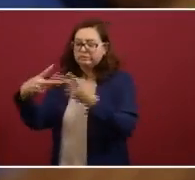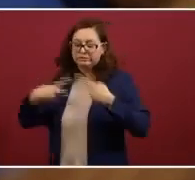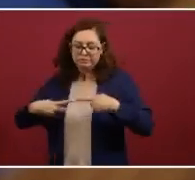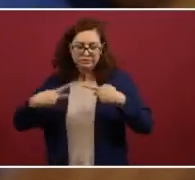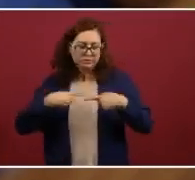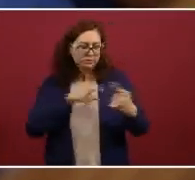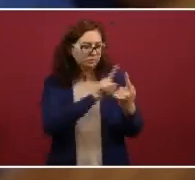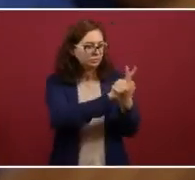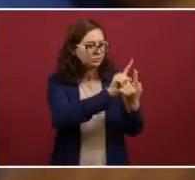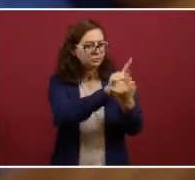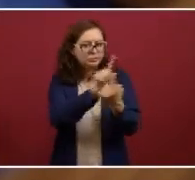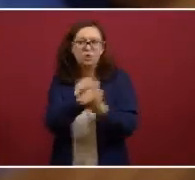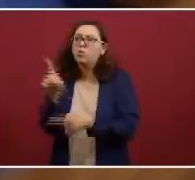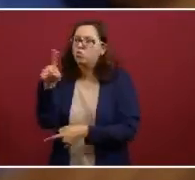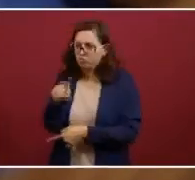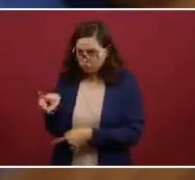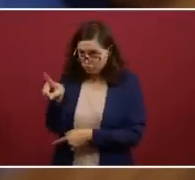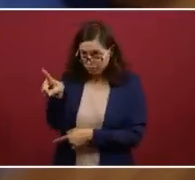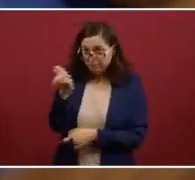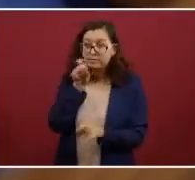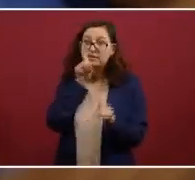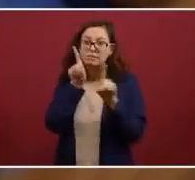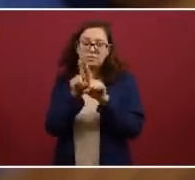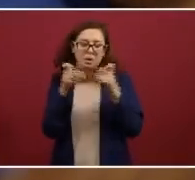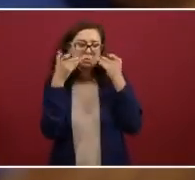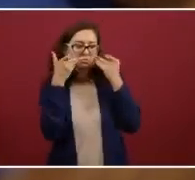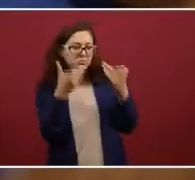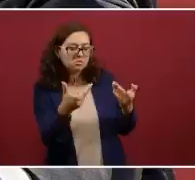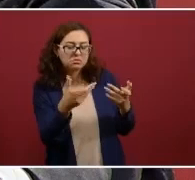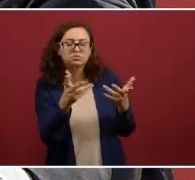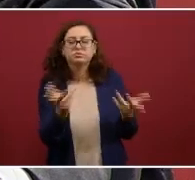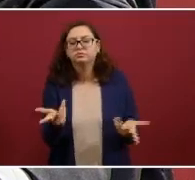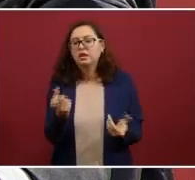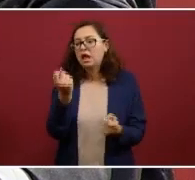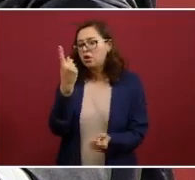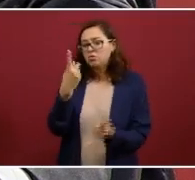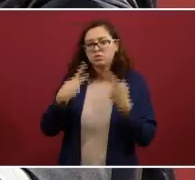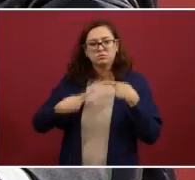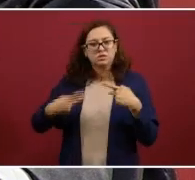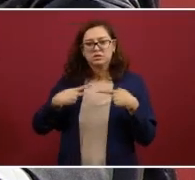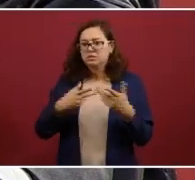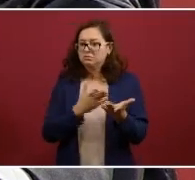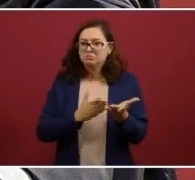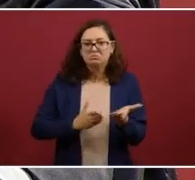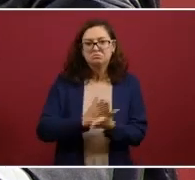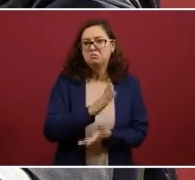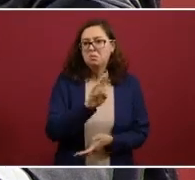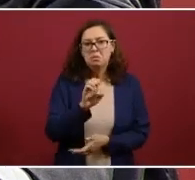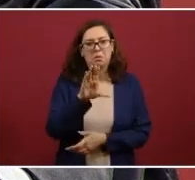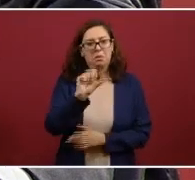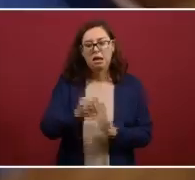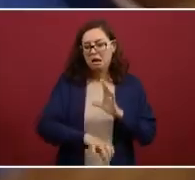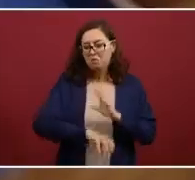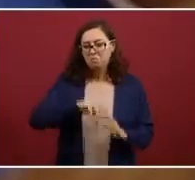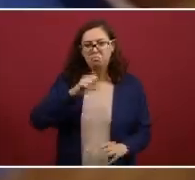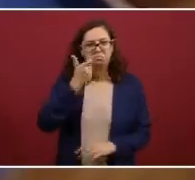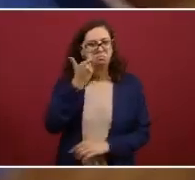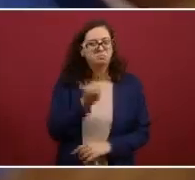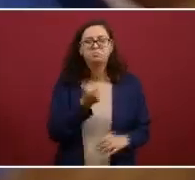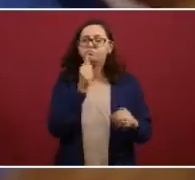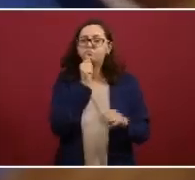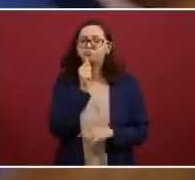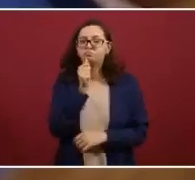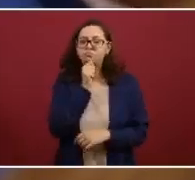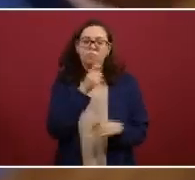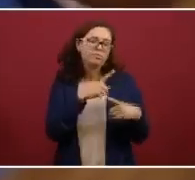y usted también lo ha podido corroborar, que hay gente que no ha podido acceder a los apoyos económicos de